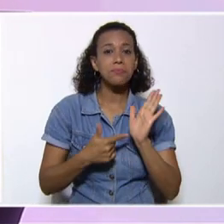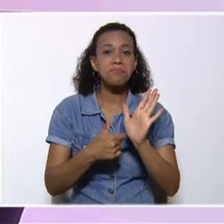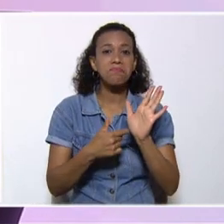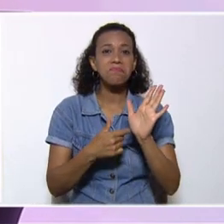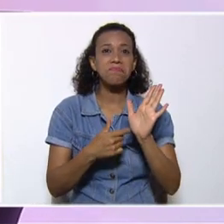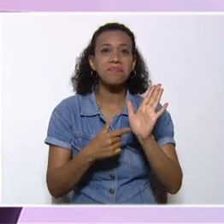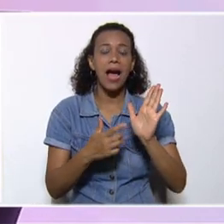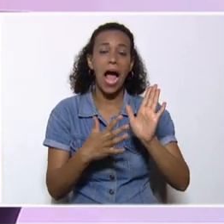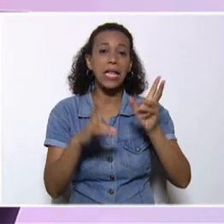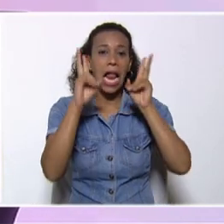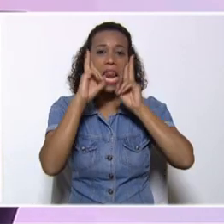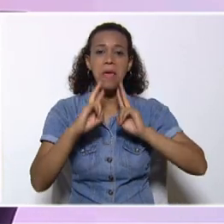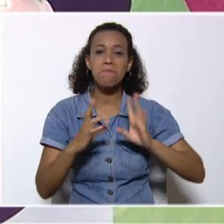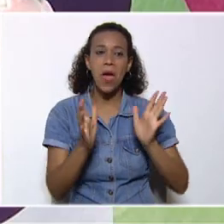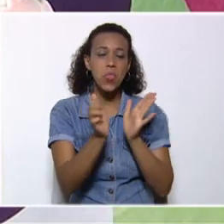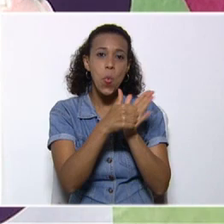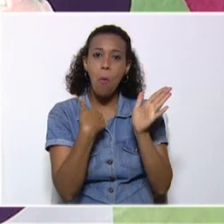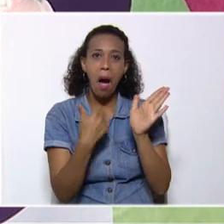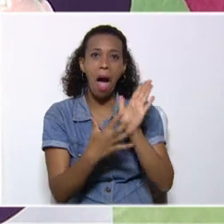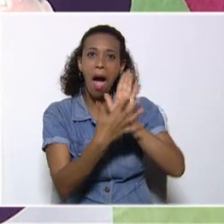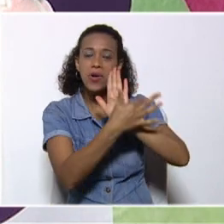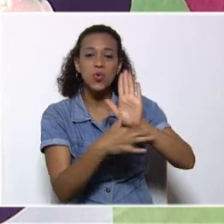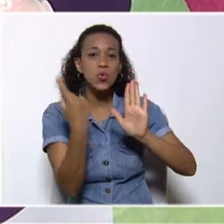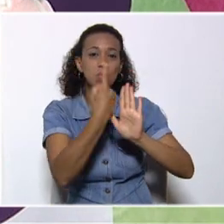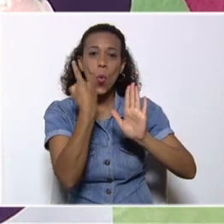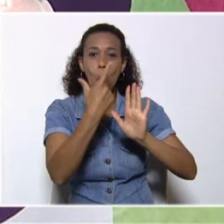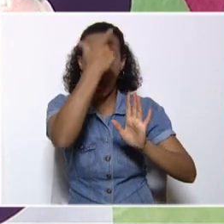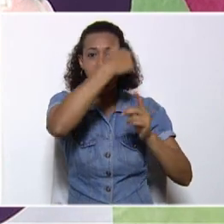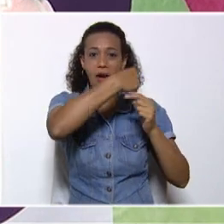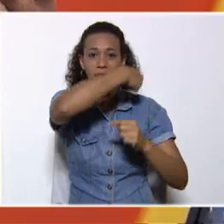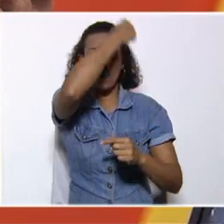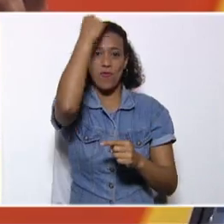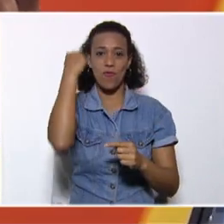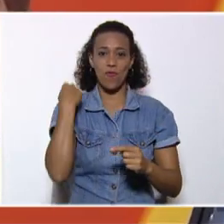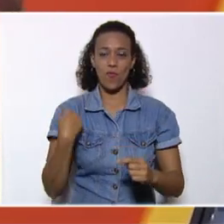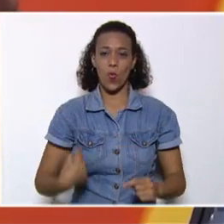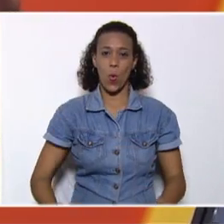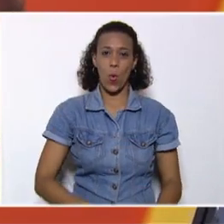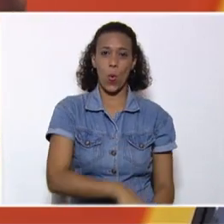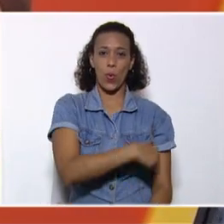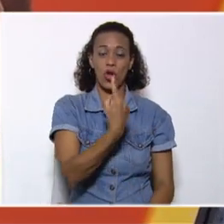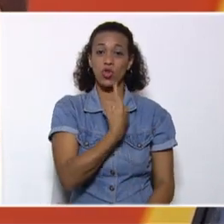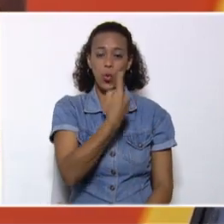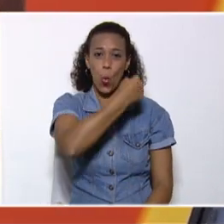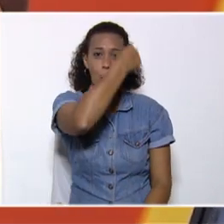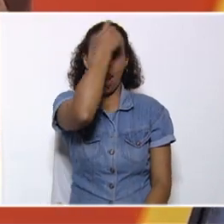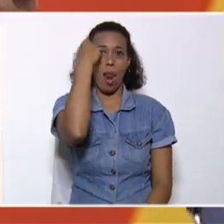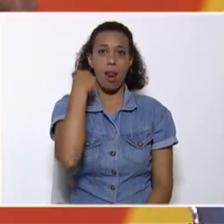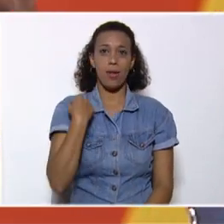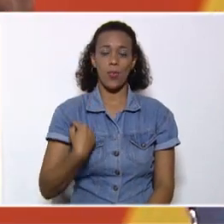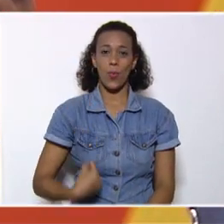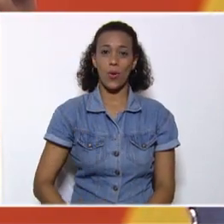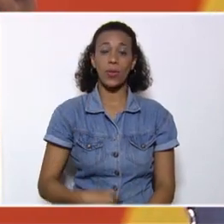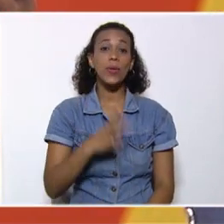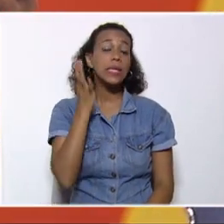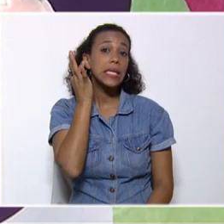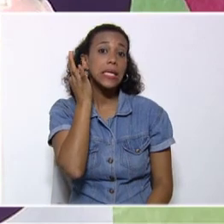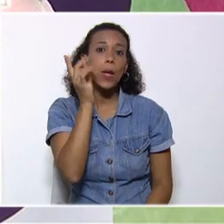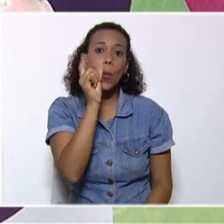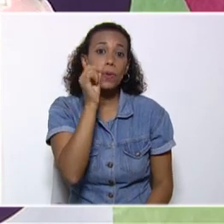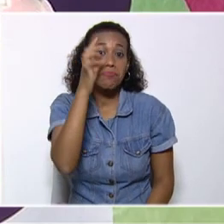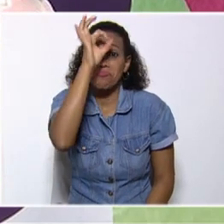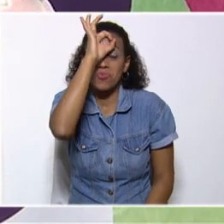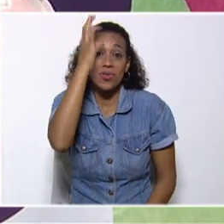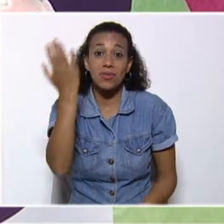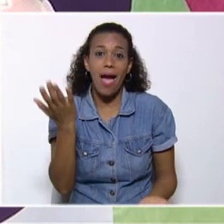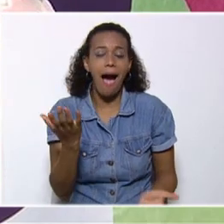que presento a continuación, en la cual está solamente la silueta del cuerpo humano, solamente se ve la silueta de un niño, puede ser una